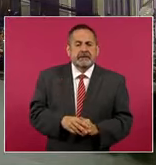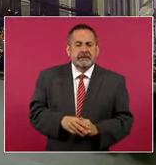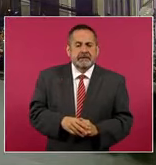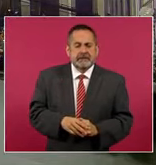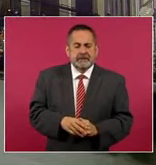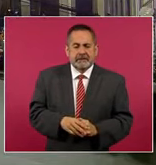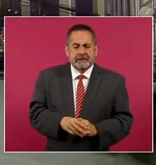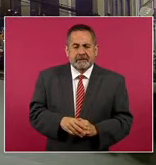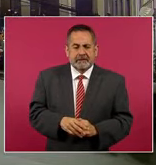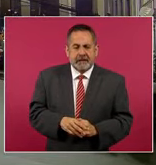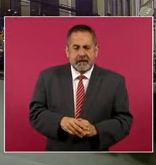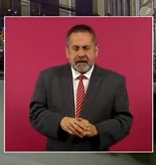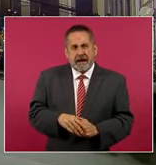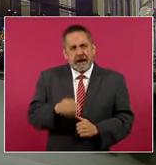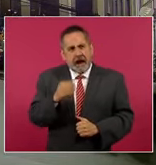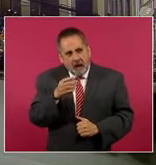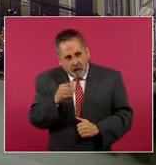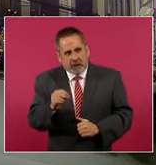necesariamente